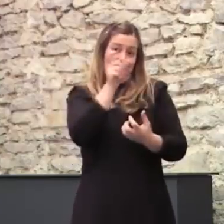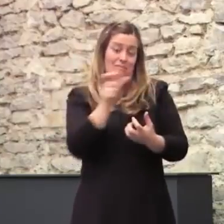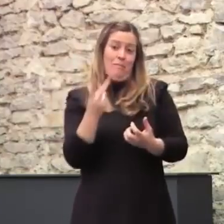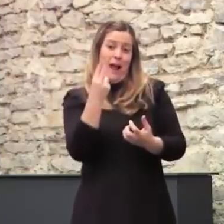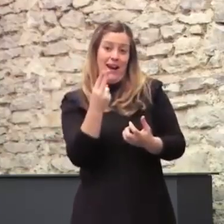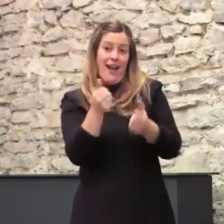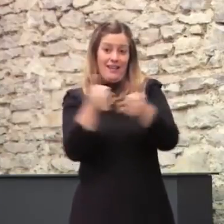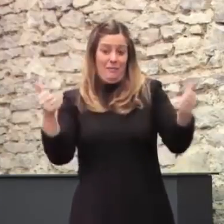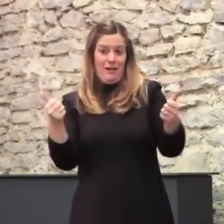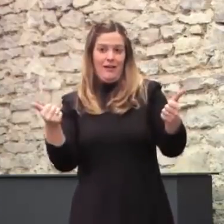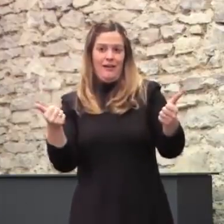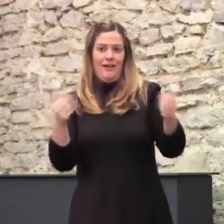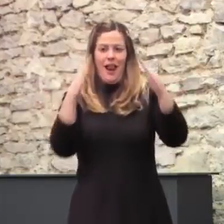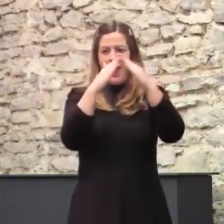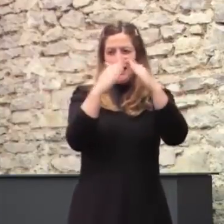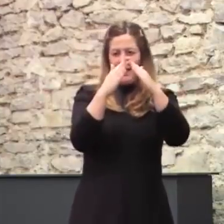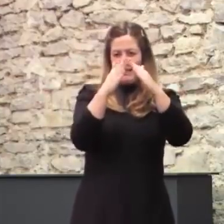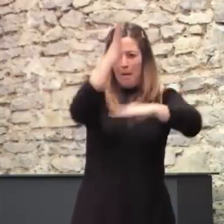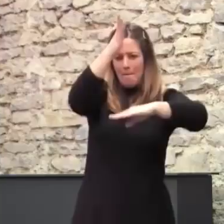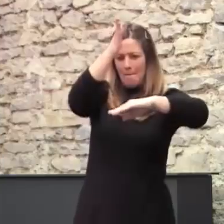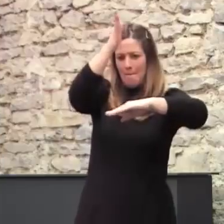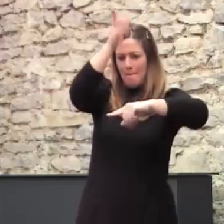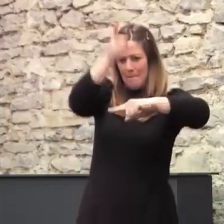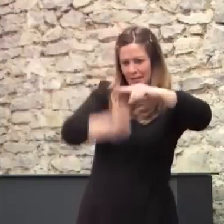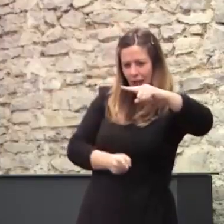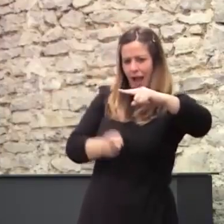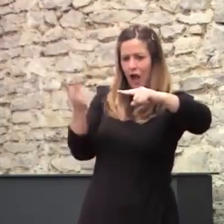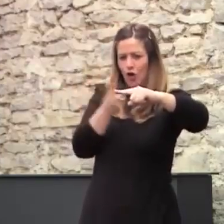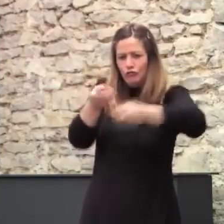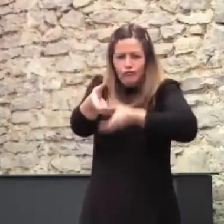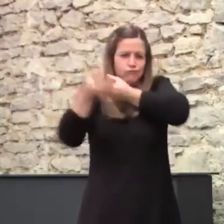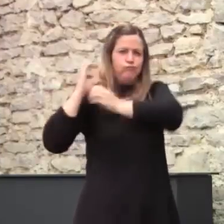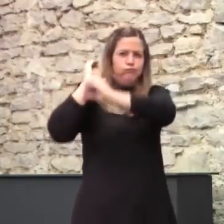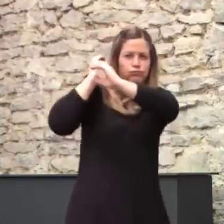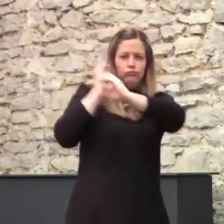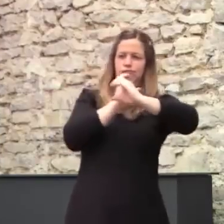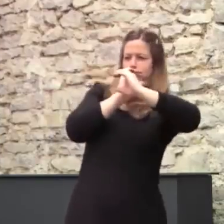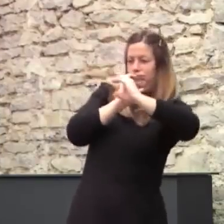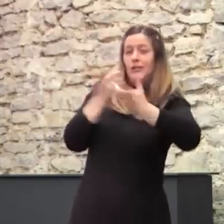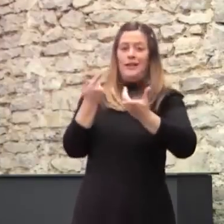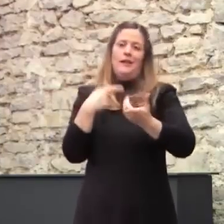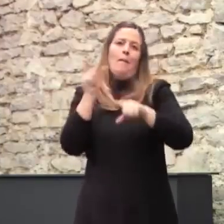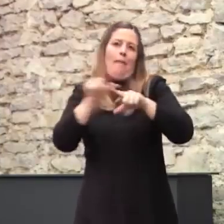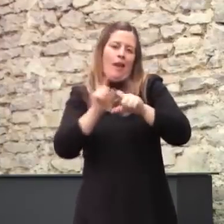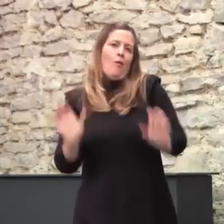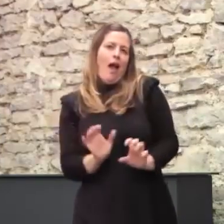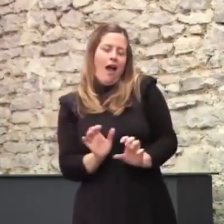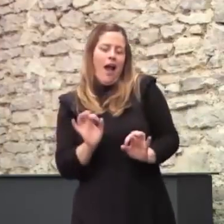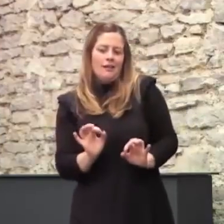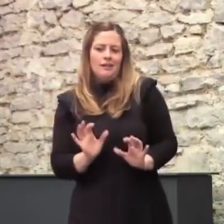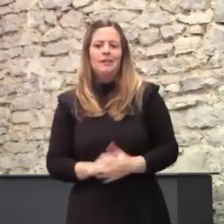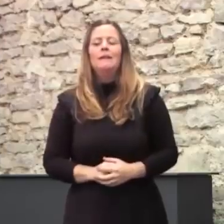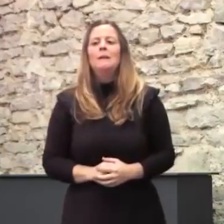Divide la casa a la mitad, los dos con bazocas, o sea, una cosa como muy esperpéntica, está muy graciosa porque es una película de humor,